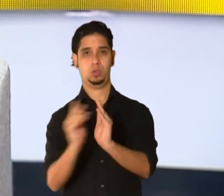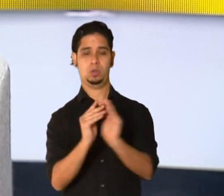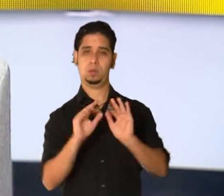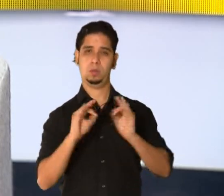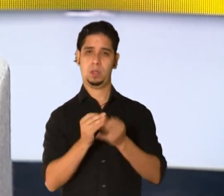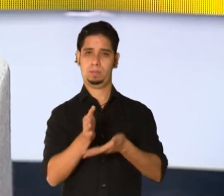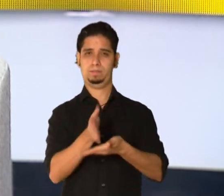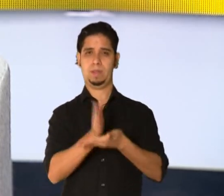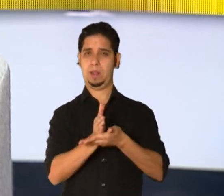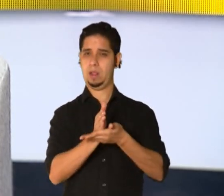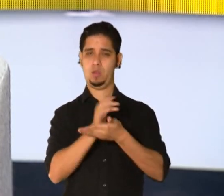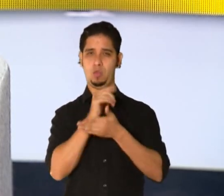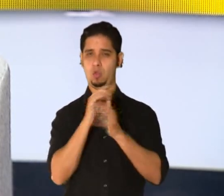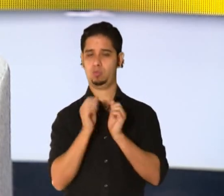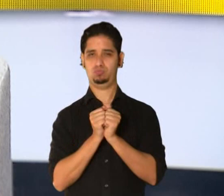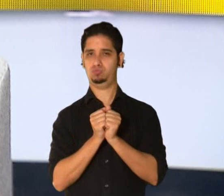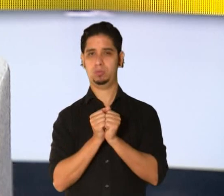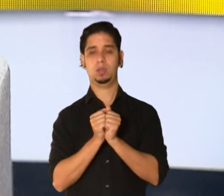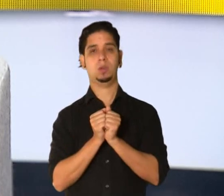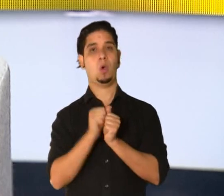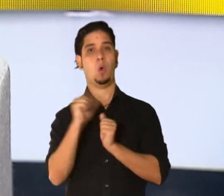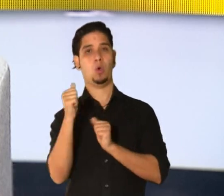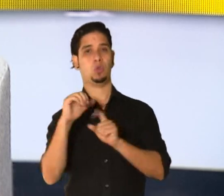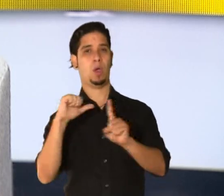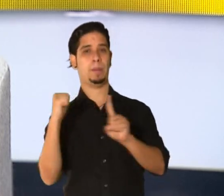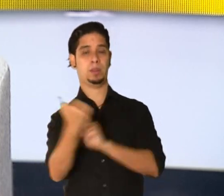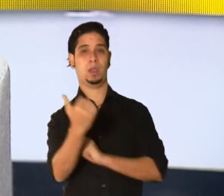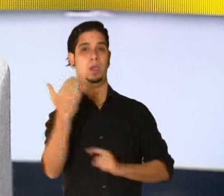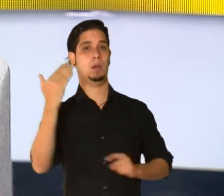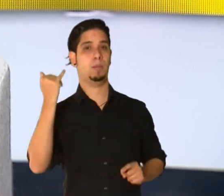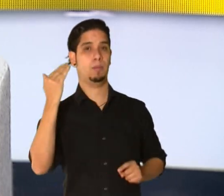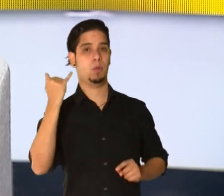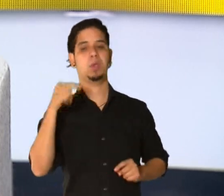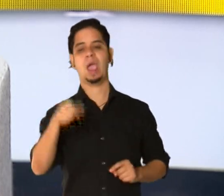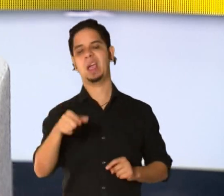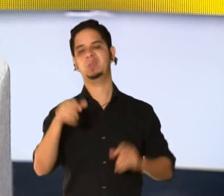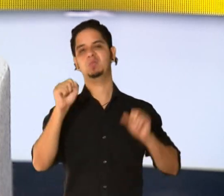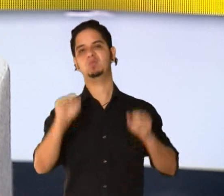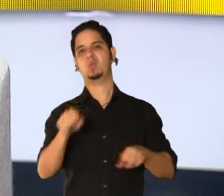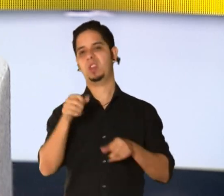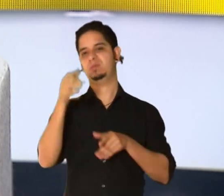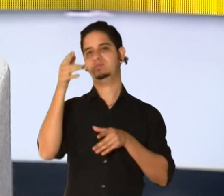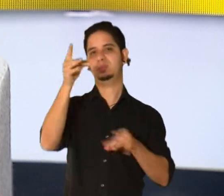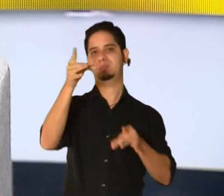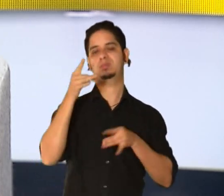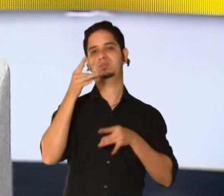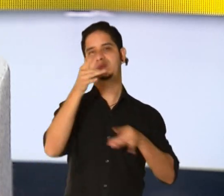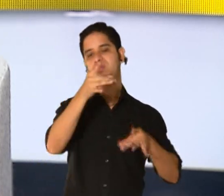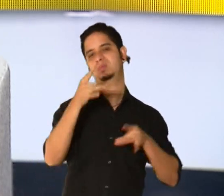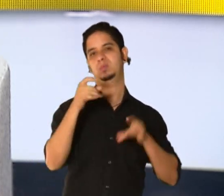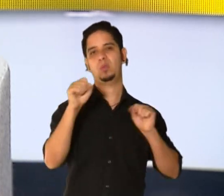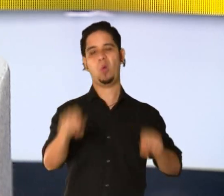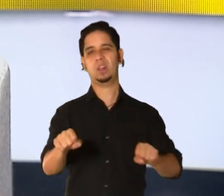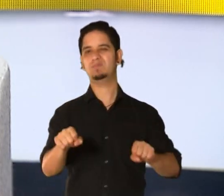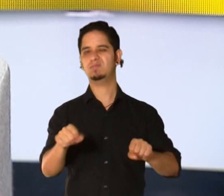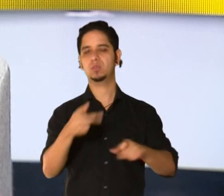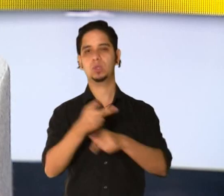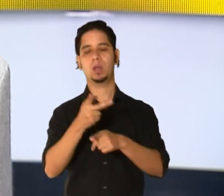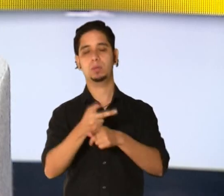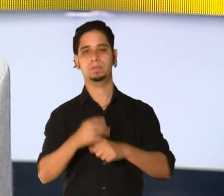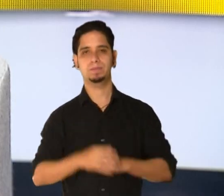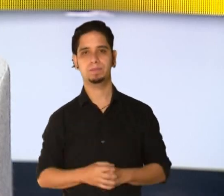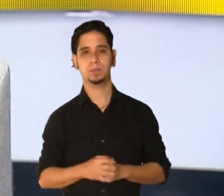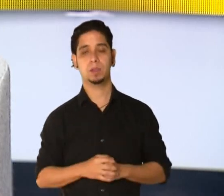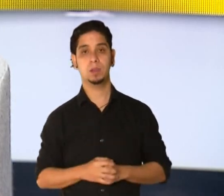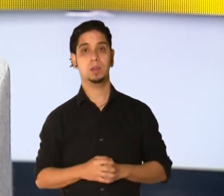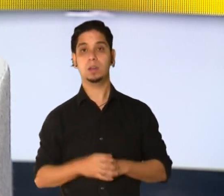familiares o en otros ambientes, porque es una oportunidad para infectarse. Recuerde que hay un alto